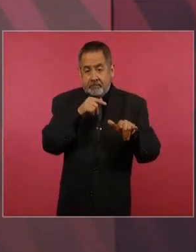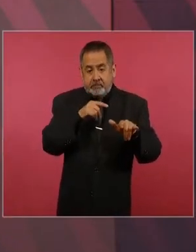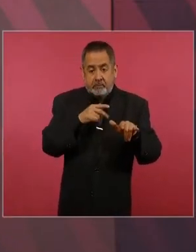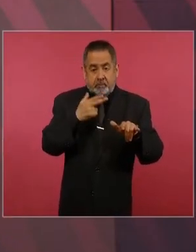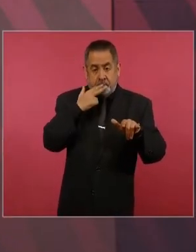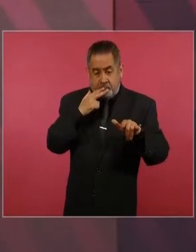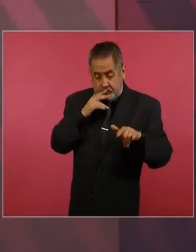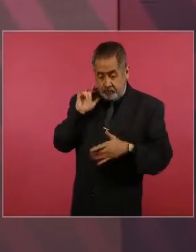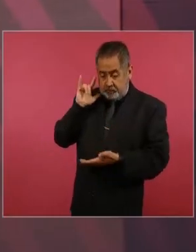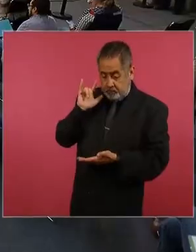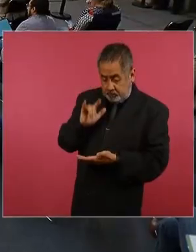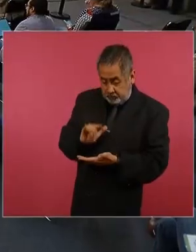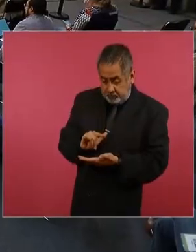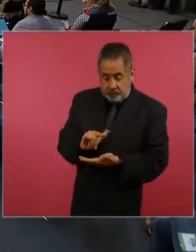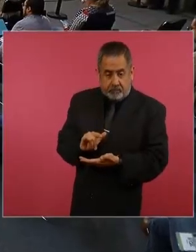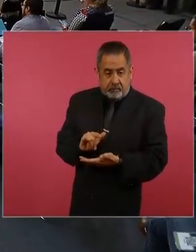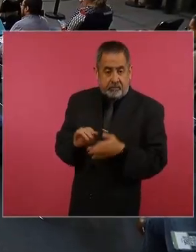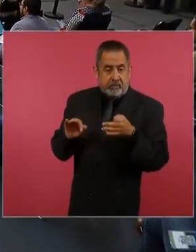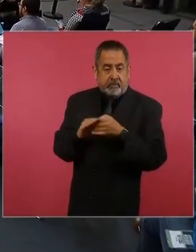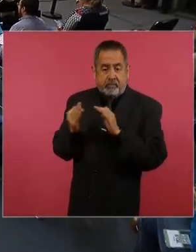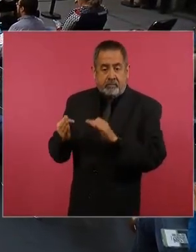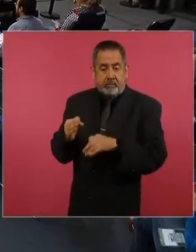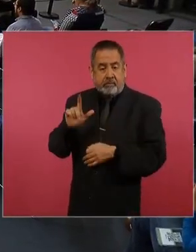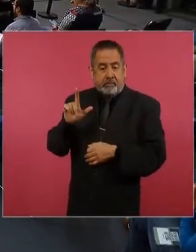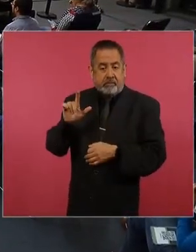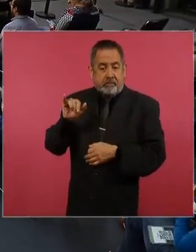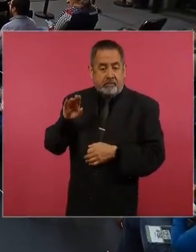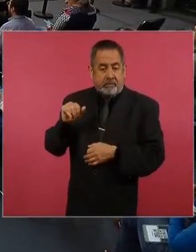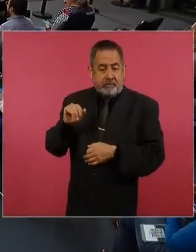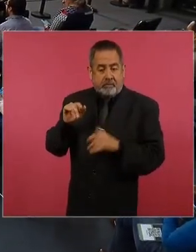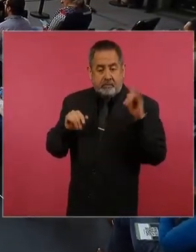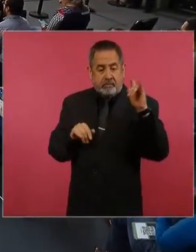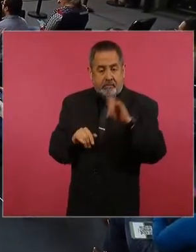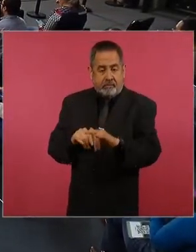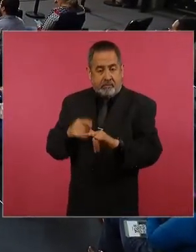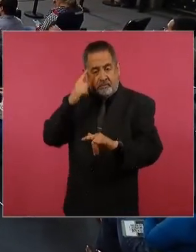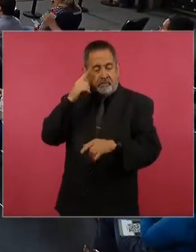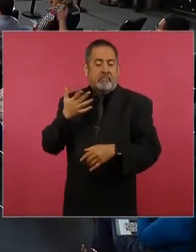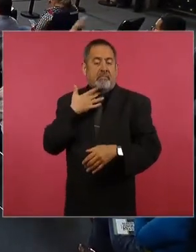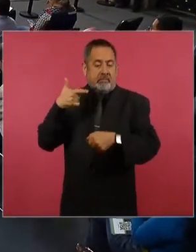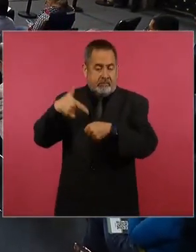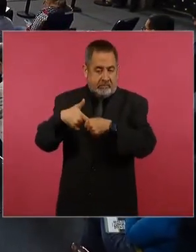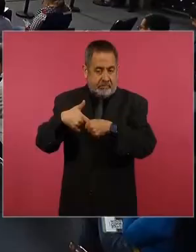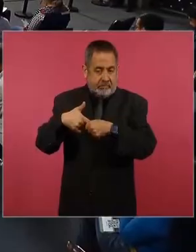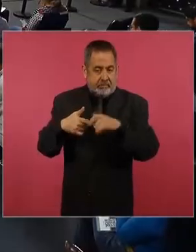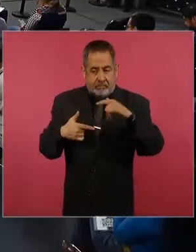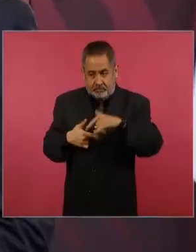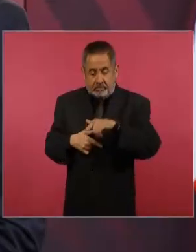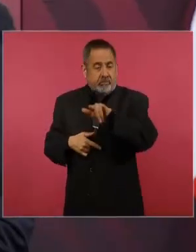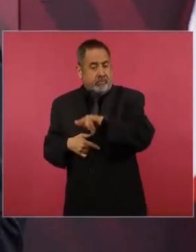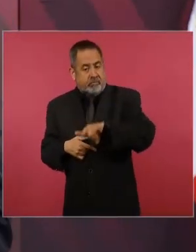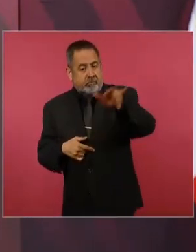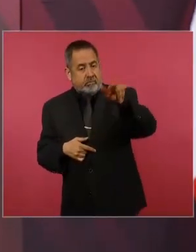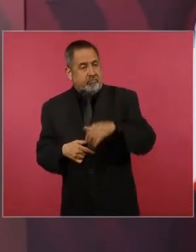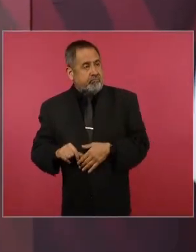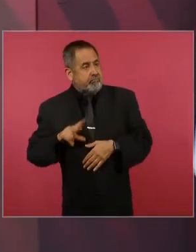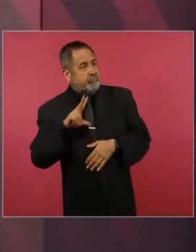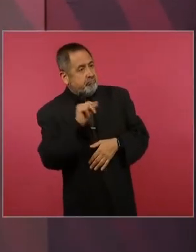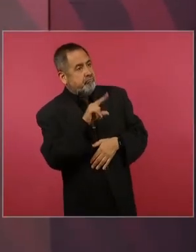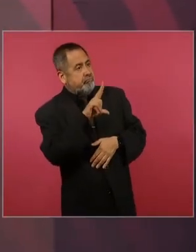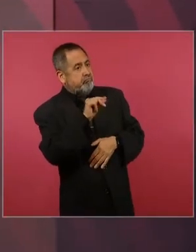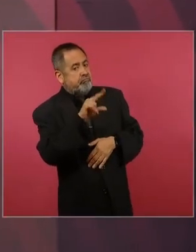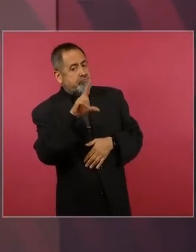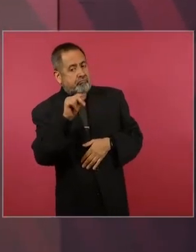utilizar el espacio aéreo, lo más cercano era Lima, para cargar combustible, y lo negaron.